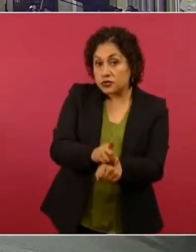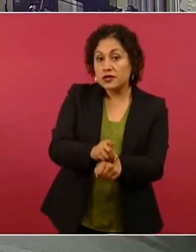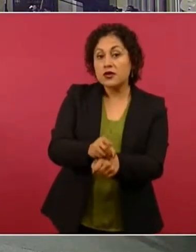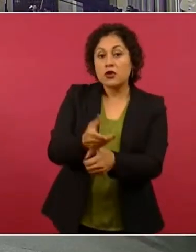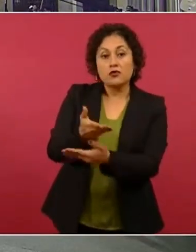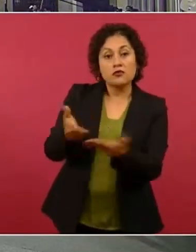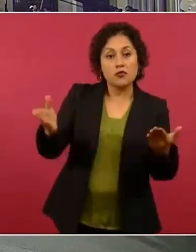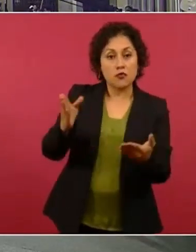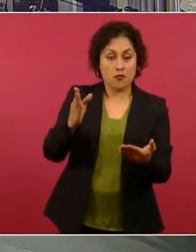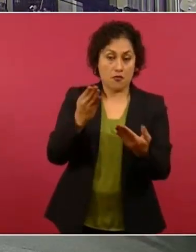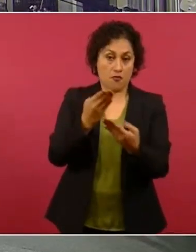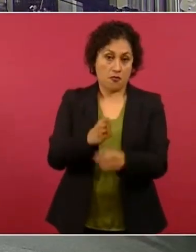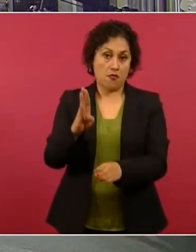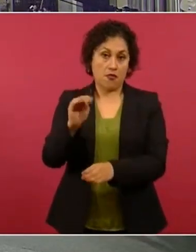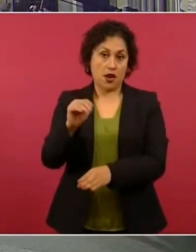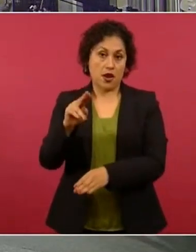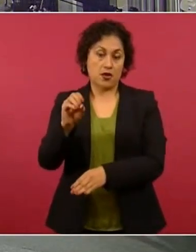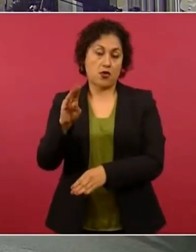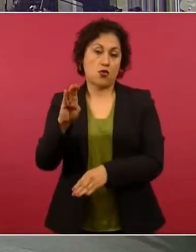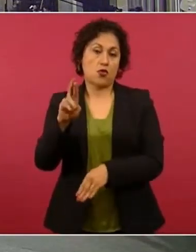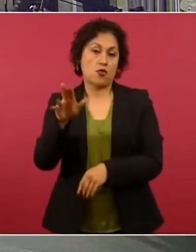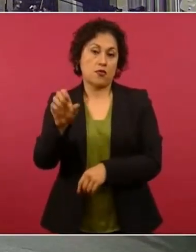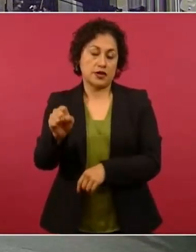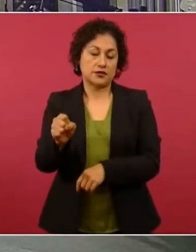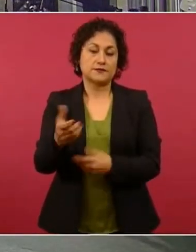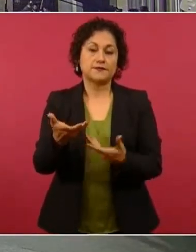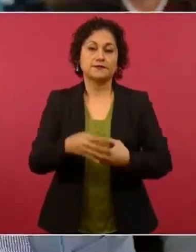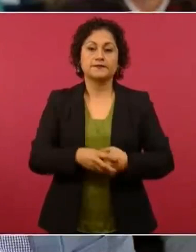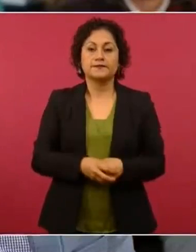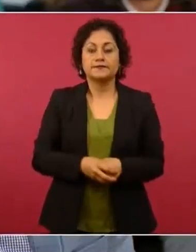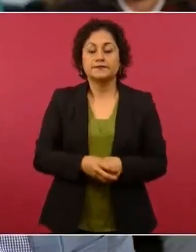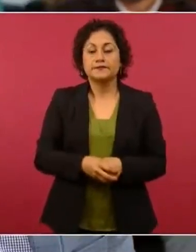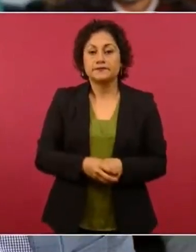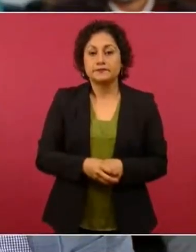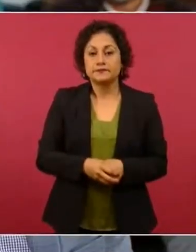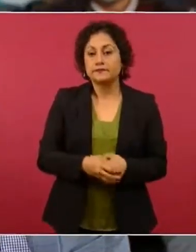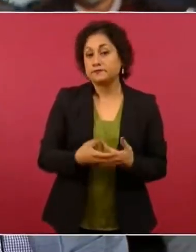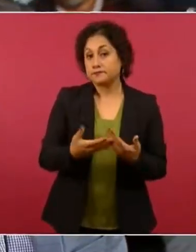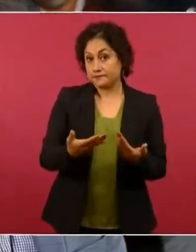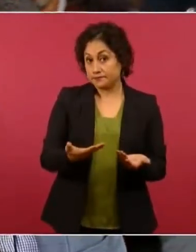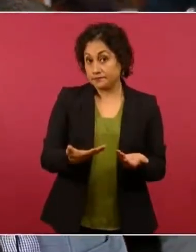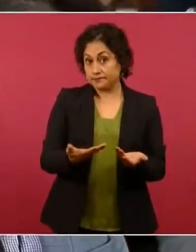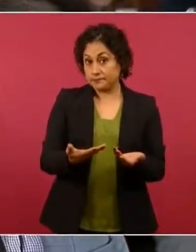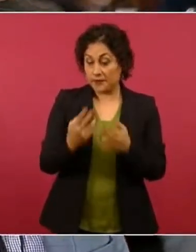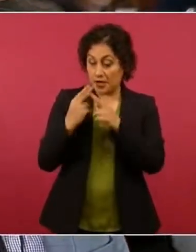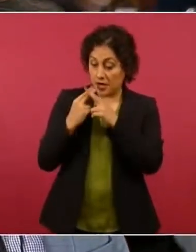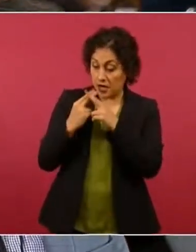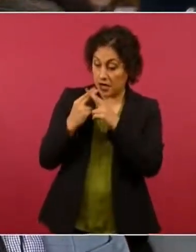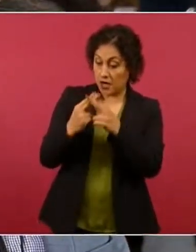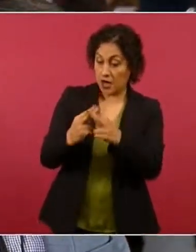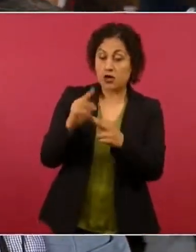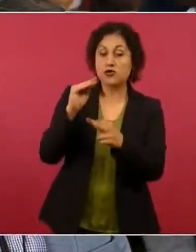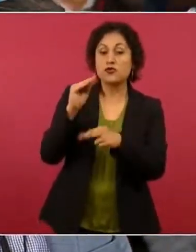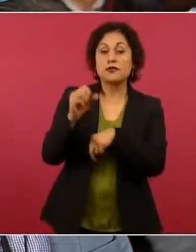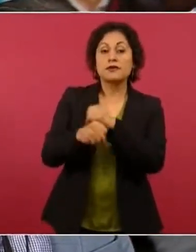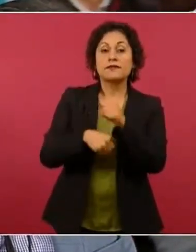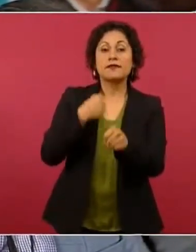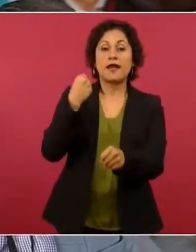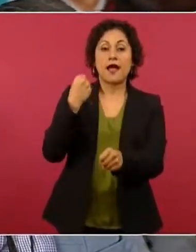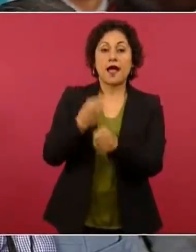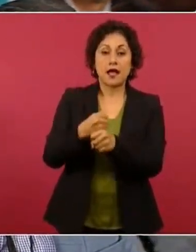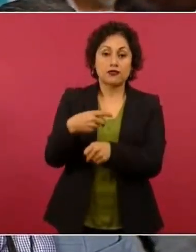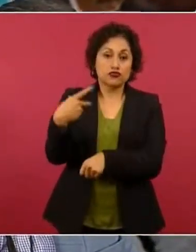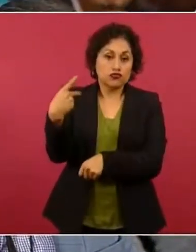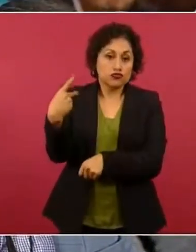banobras justamente presidente por por estos noventa años de de banobras